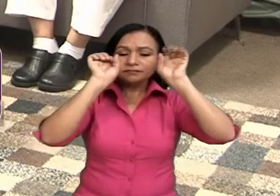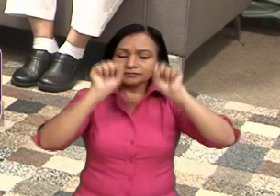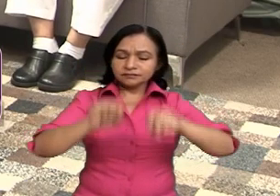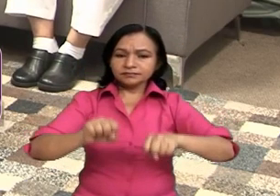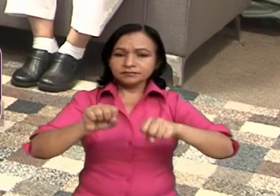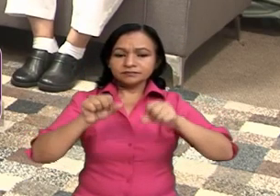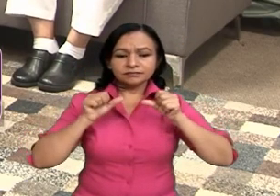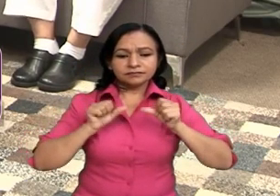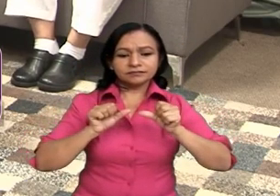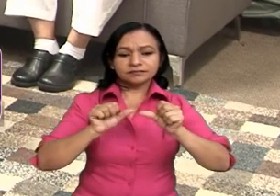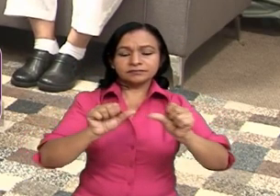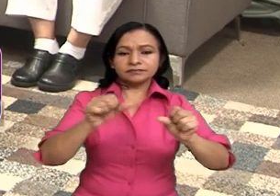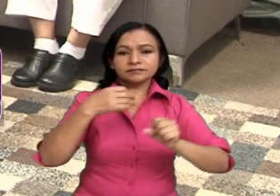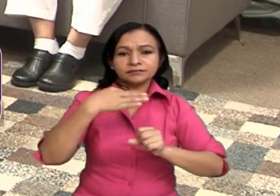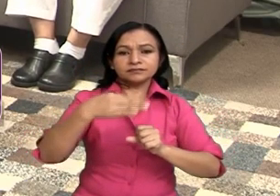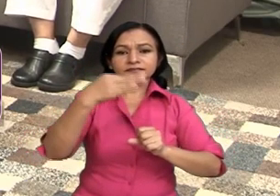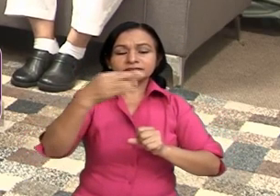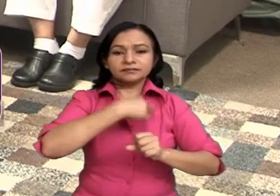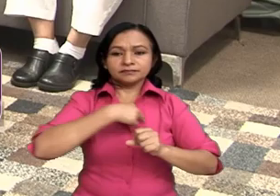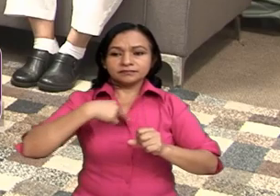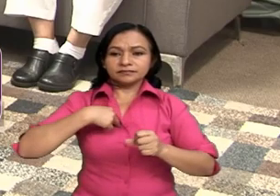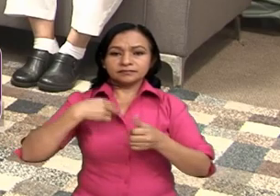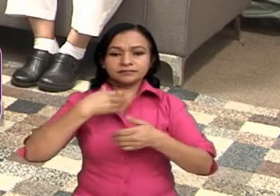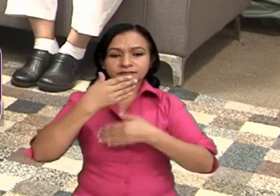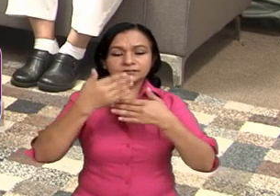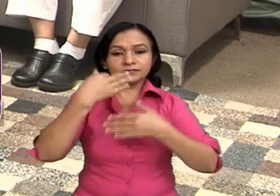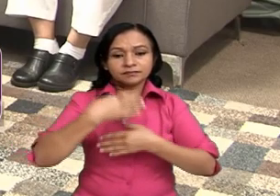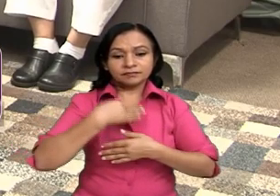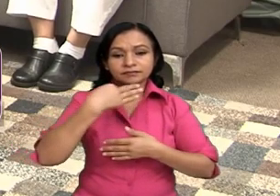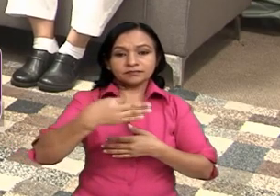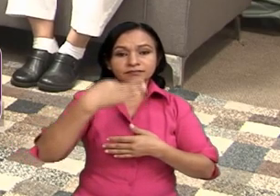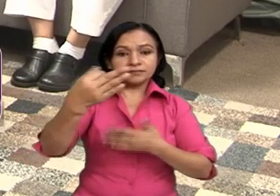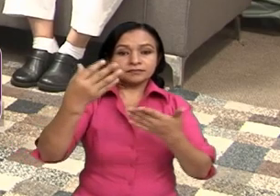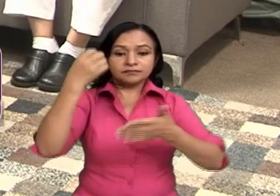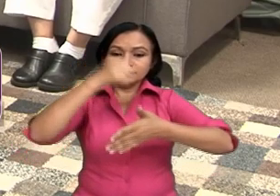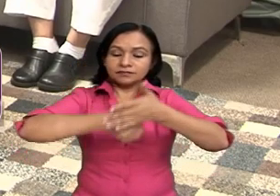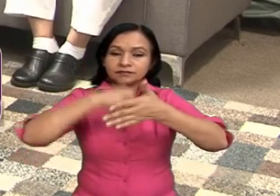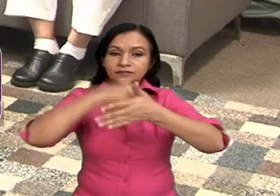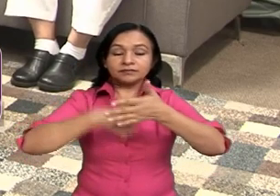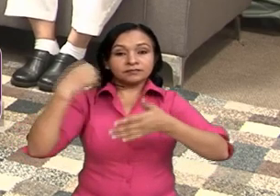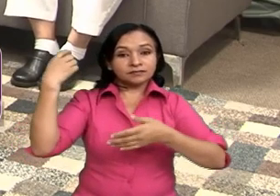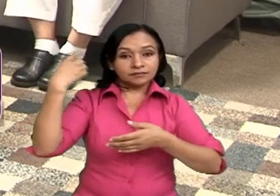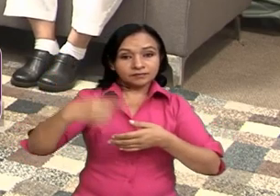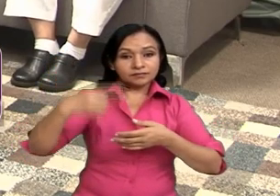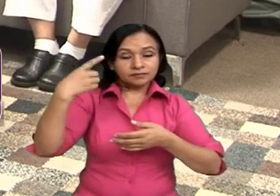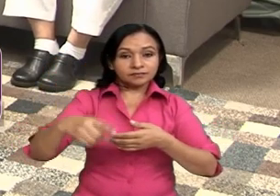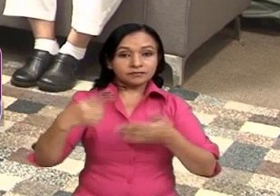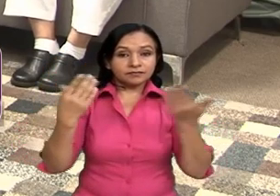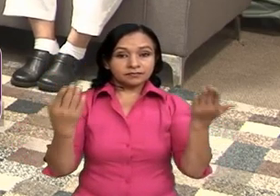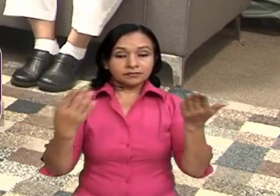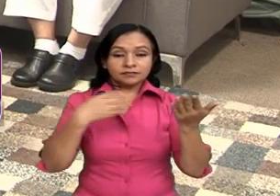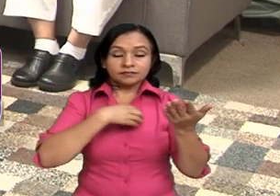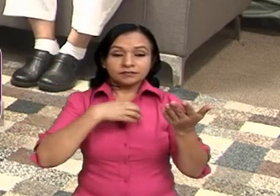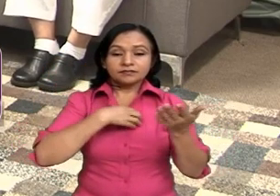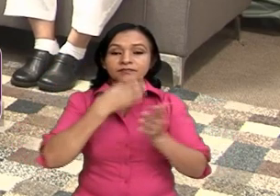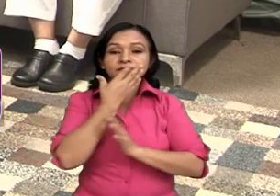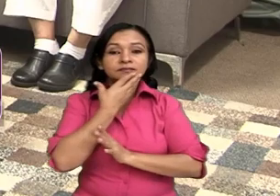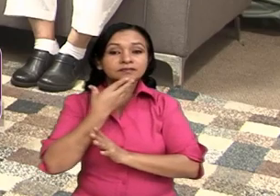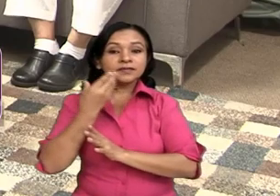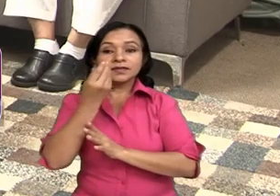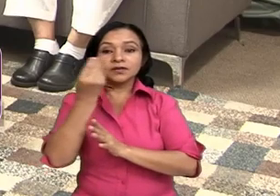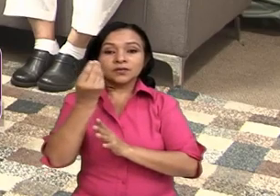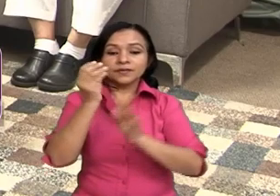salir hacia adelante y de ser constructora del porvenir y defender el derecho de que nuestra juventud,